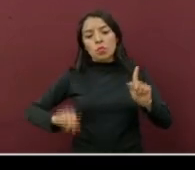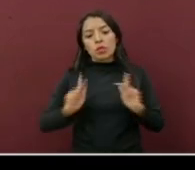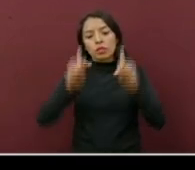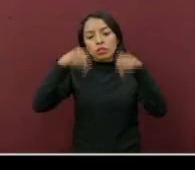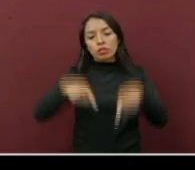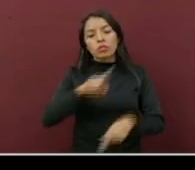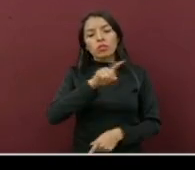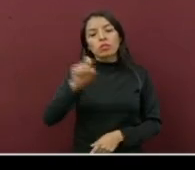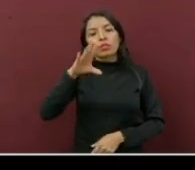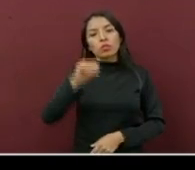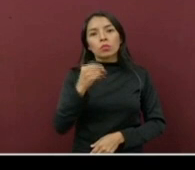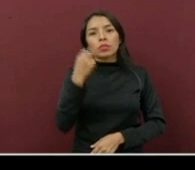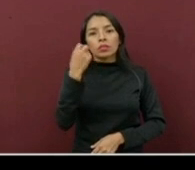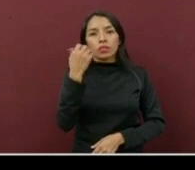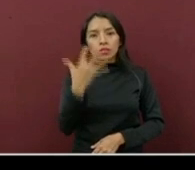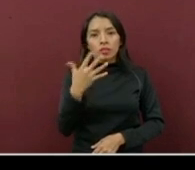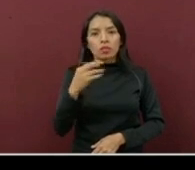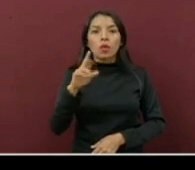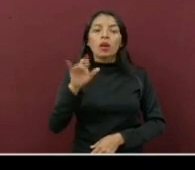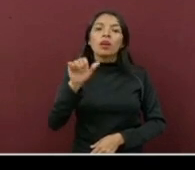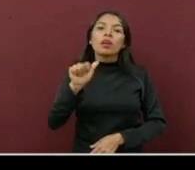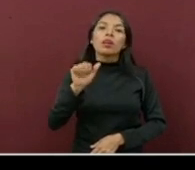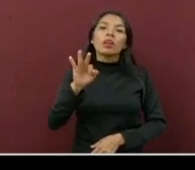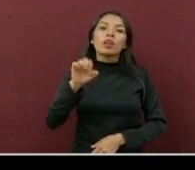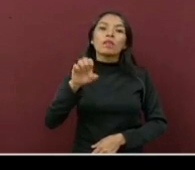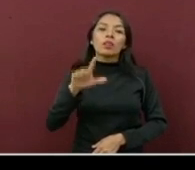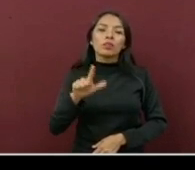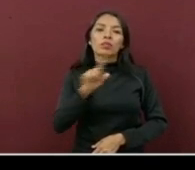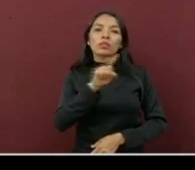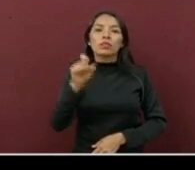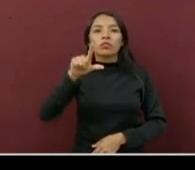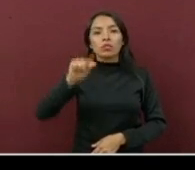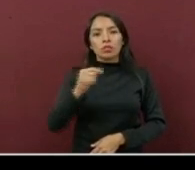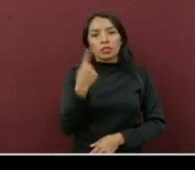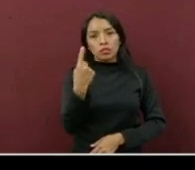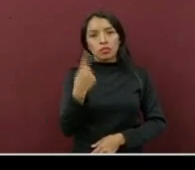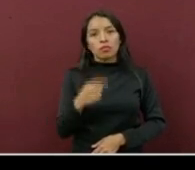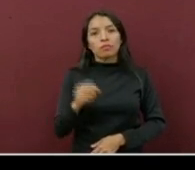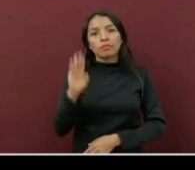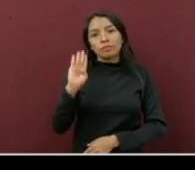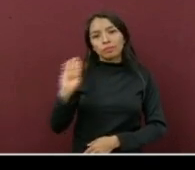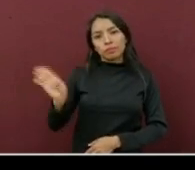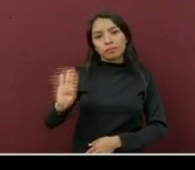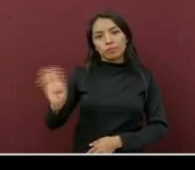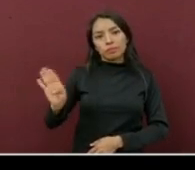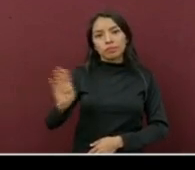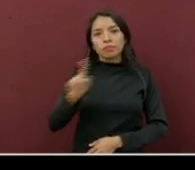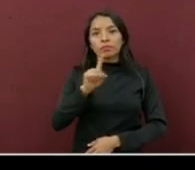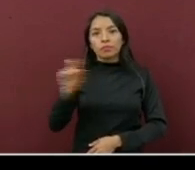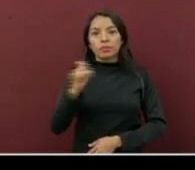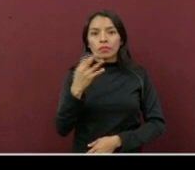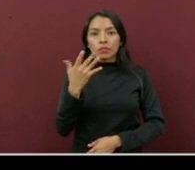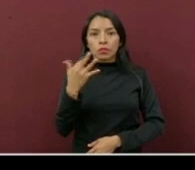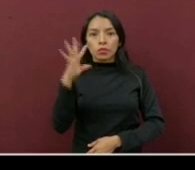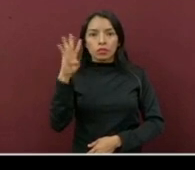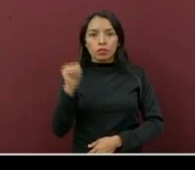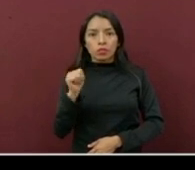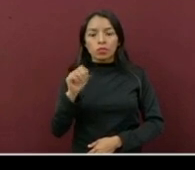195 y rafael delgado 271 banderilla con 159